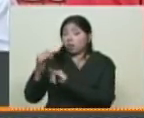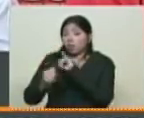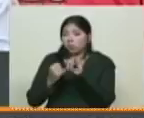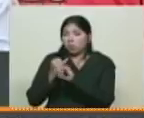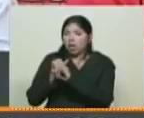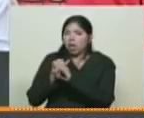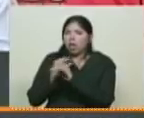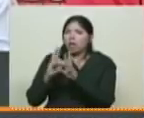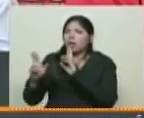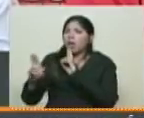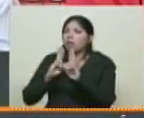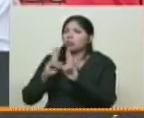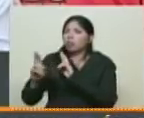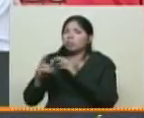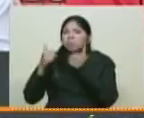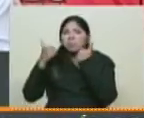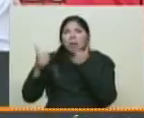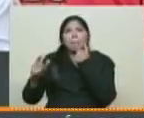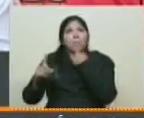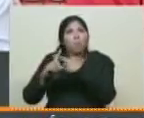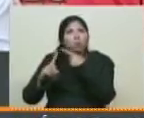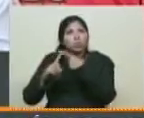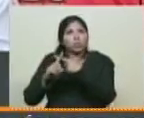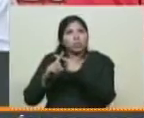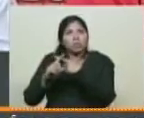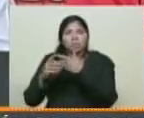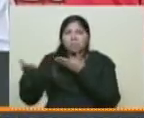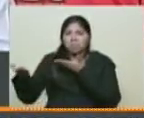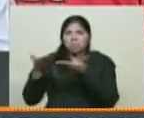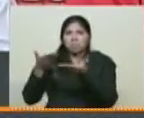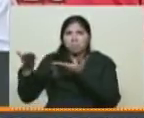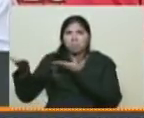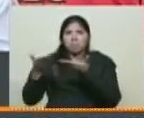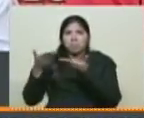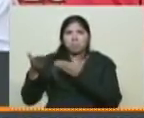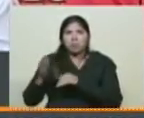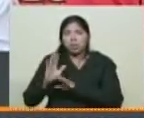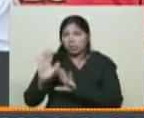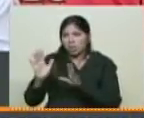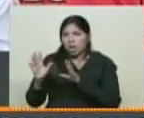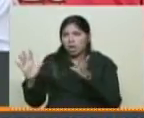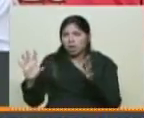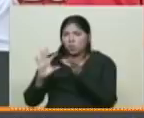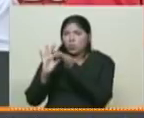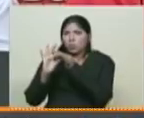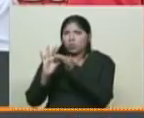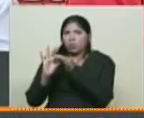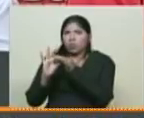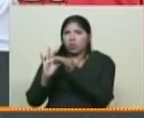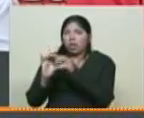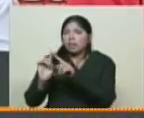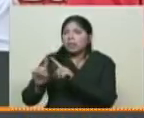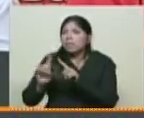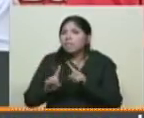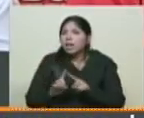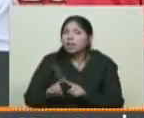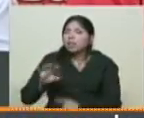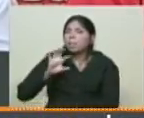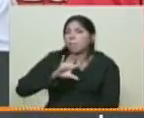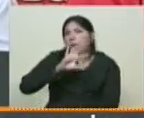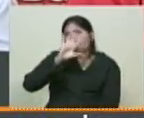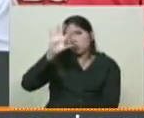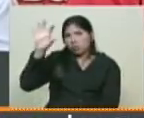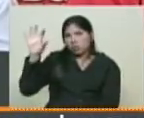relaciones armoniosas, de las cuales nosotros hemos promovido alianzas y encuentros importantes con distintos